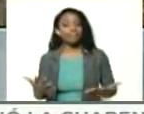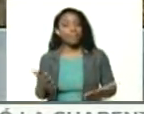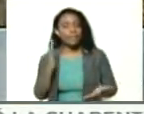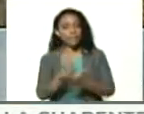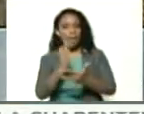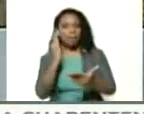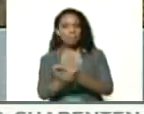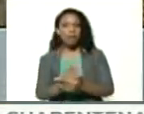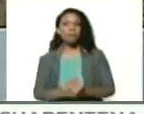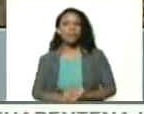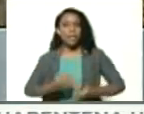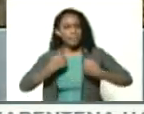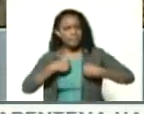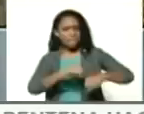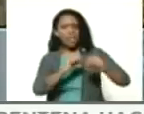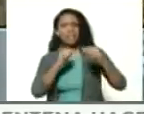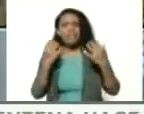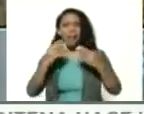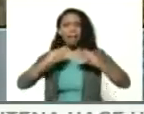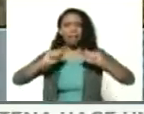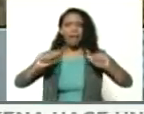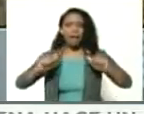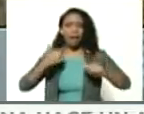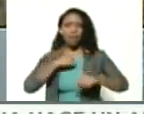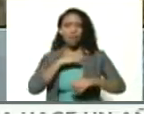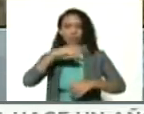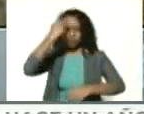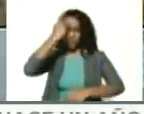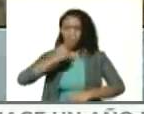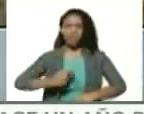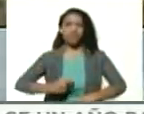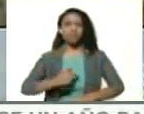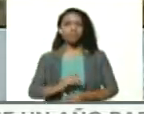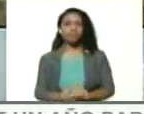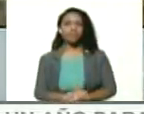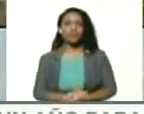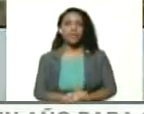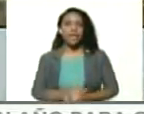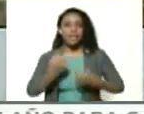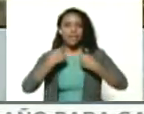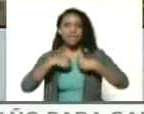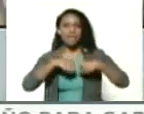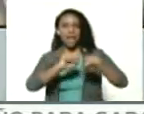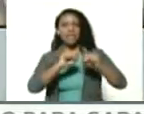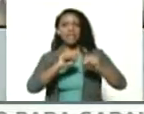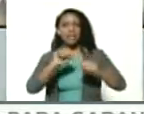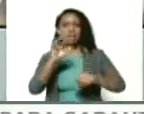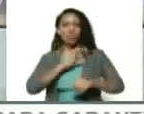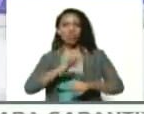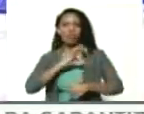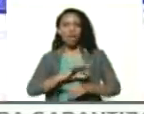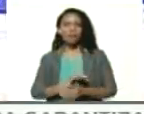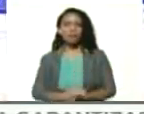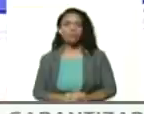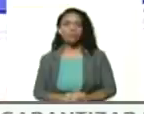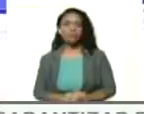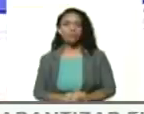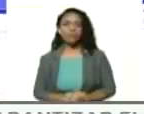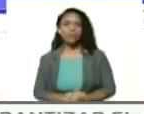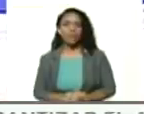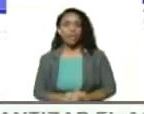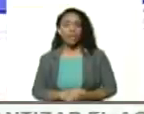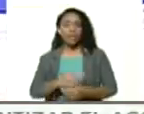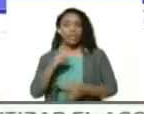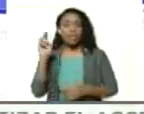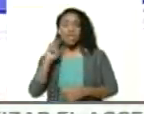siempre defendiendo nuestra tierra, nuestra dignidad, nuestro honor, defendiendo la soberanía. No puede venir